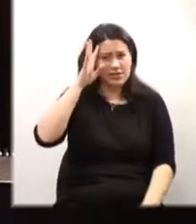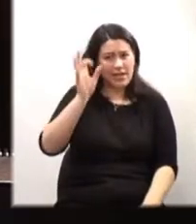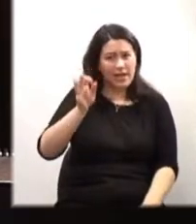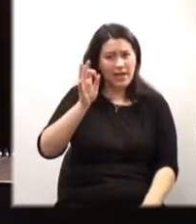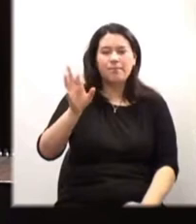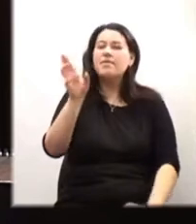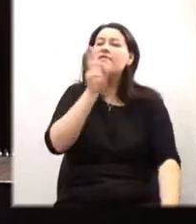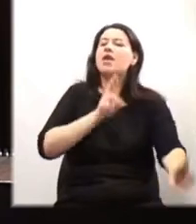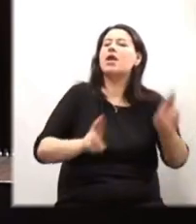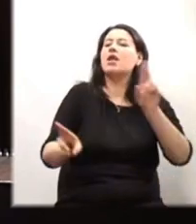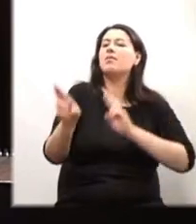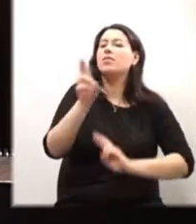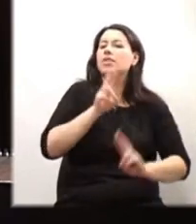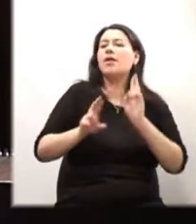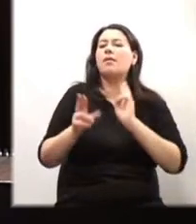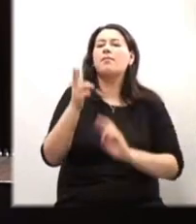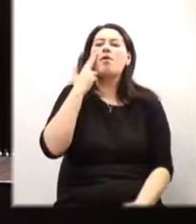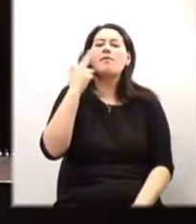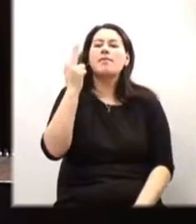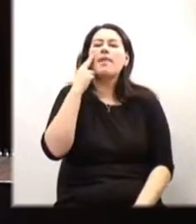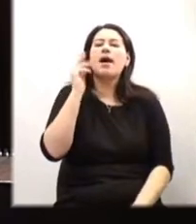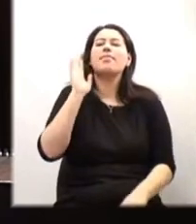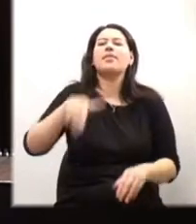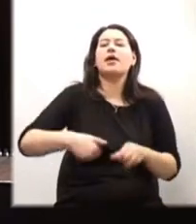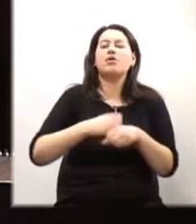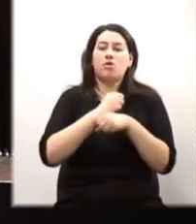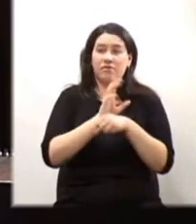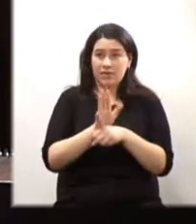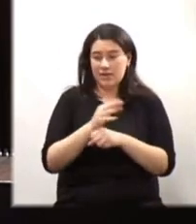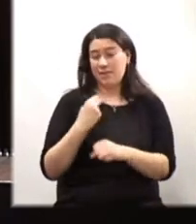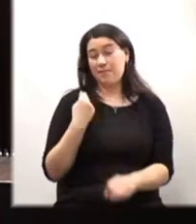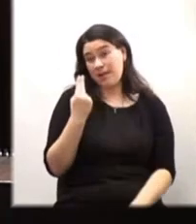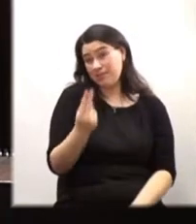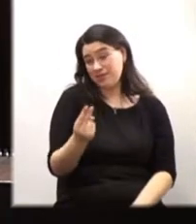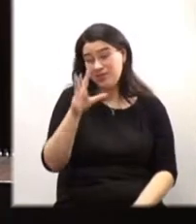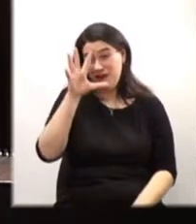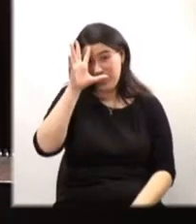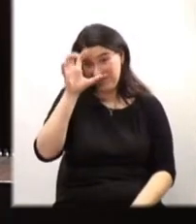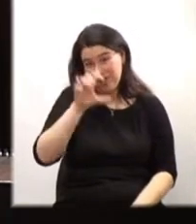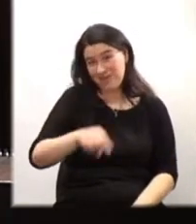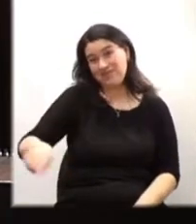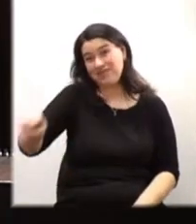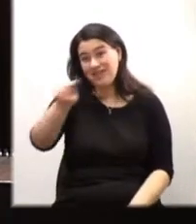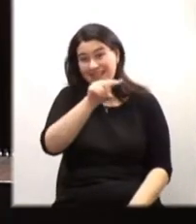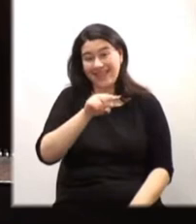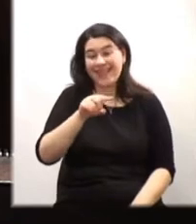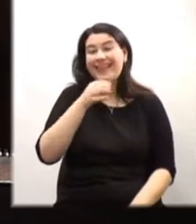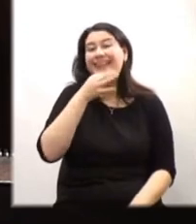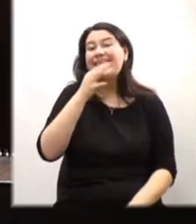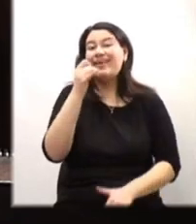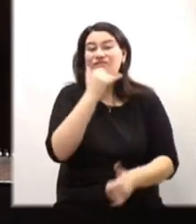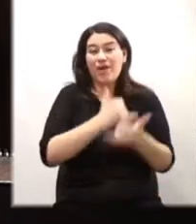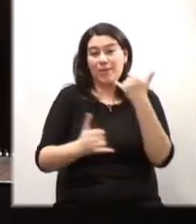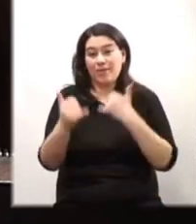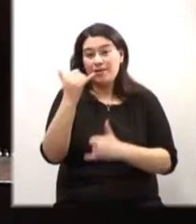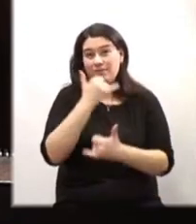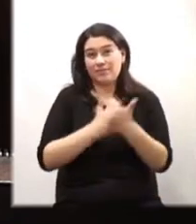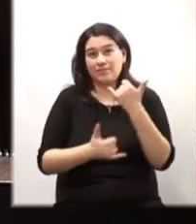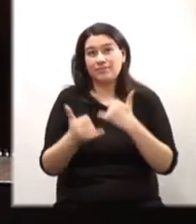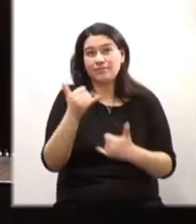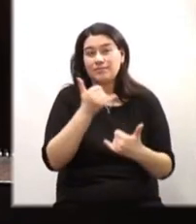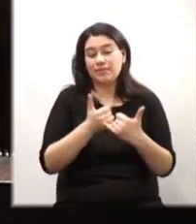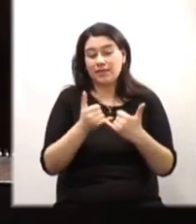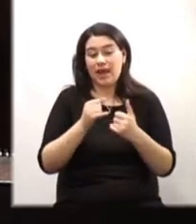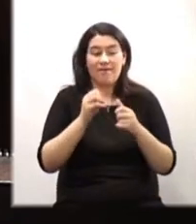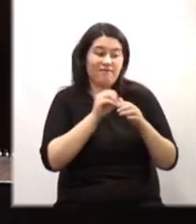van a contestar es que el problema es el COVID, permítaseme recordar que, según el informe que viene del Fondo